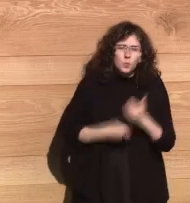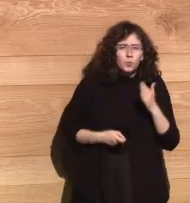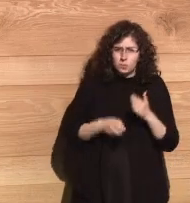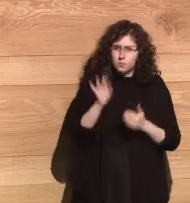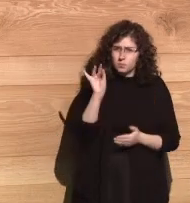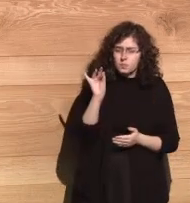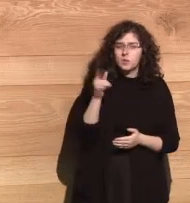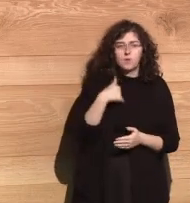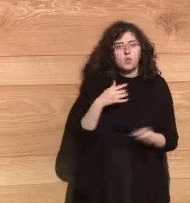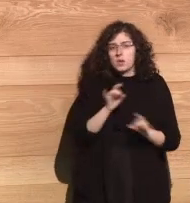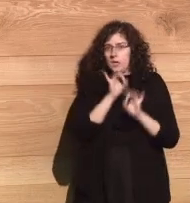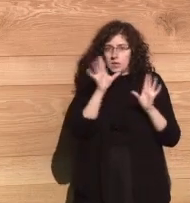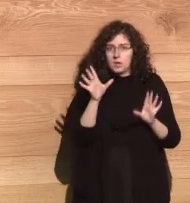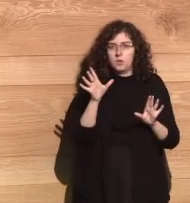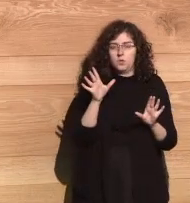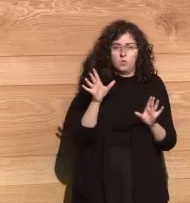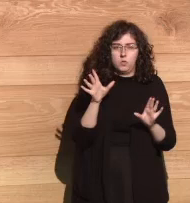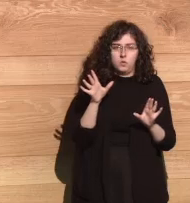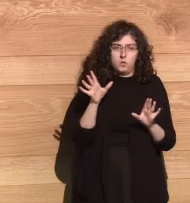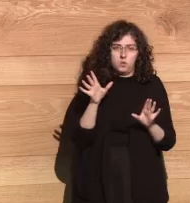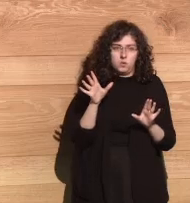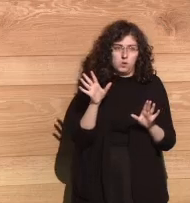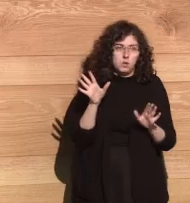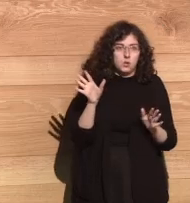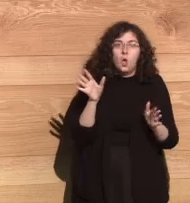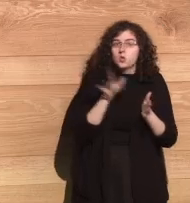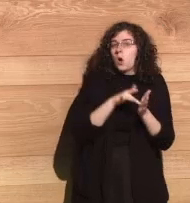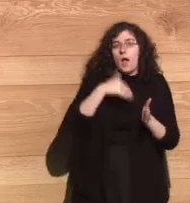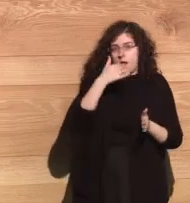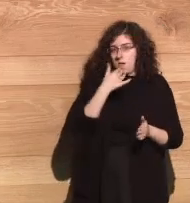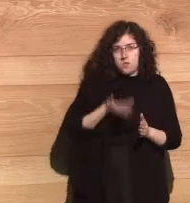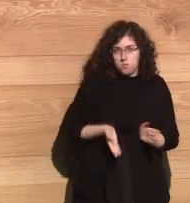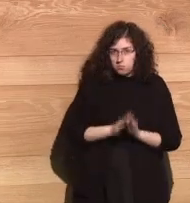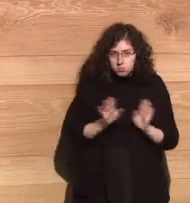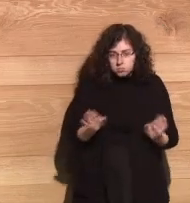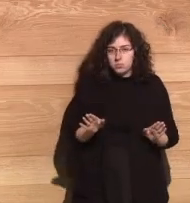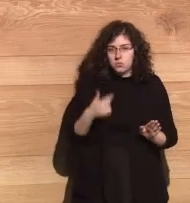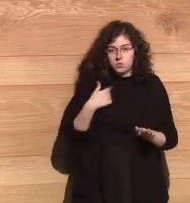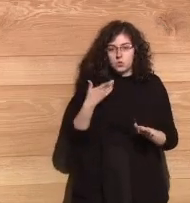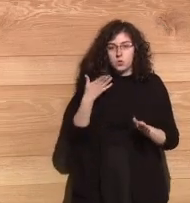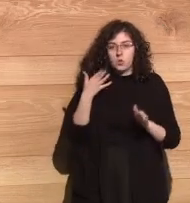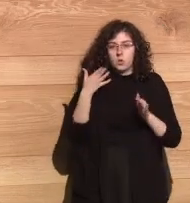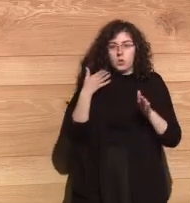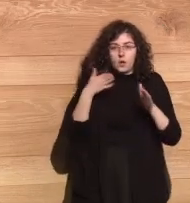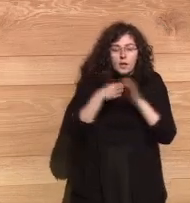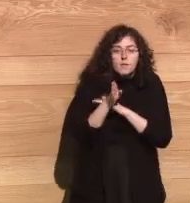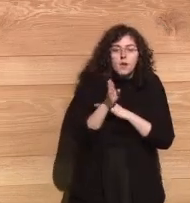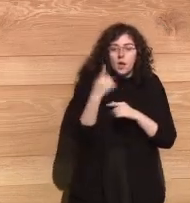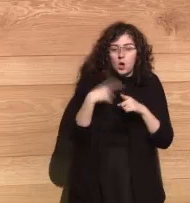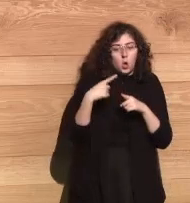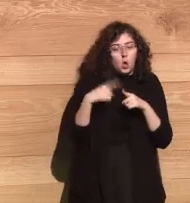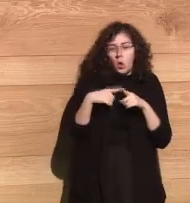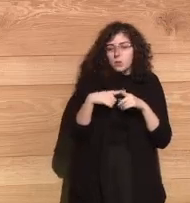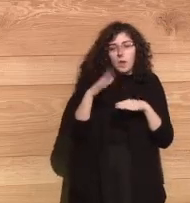México. Y yo lo tenía claro que en algún momento iba a pasar algo, ¿no? Entonces, en principio iba con el mínimo de cosas posibles, ¿no?